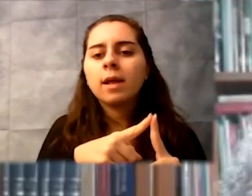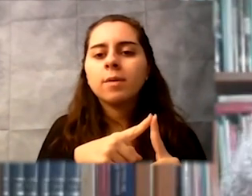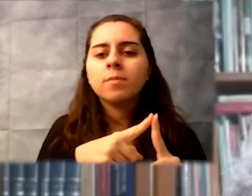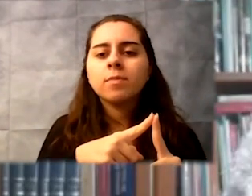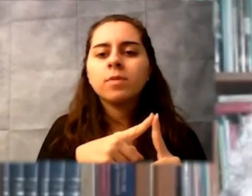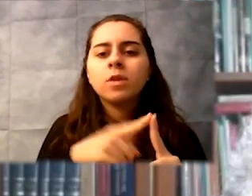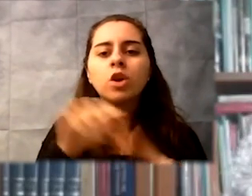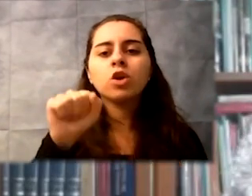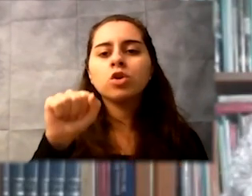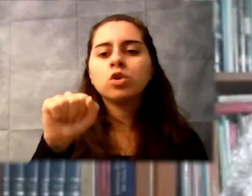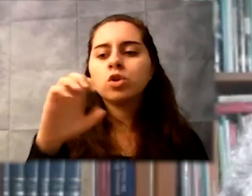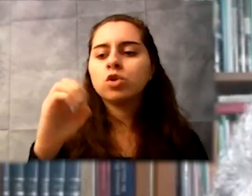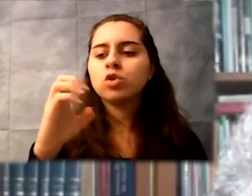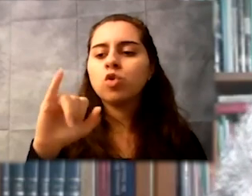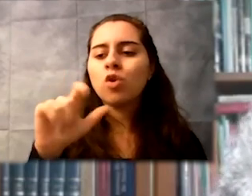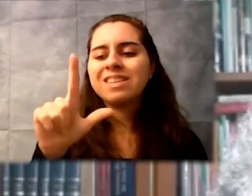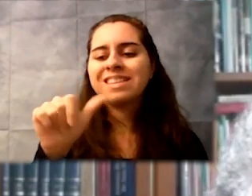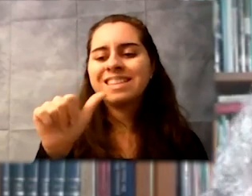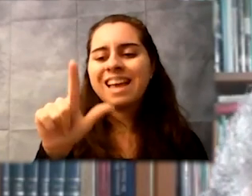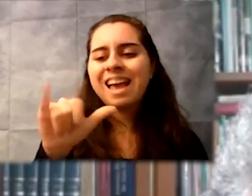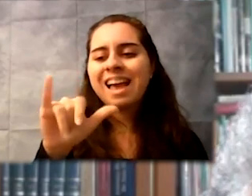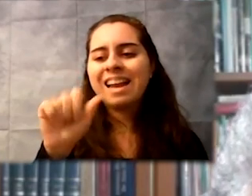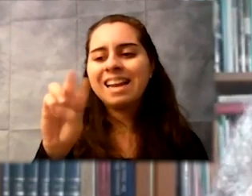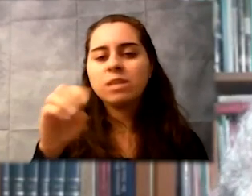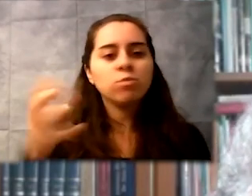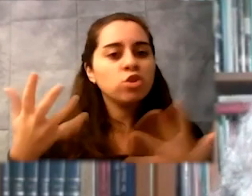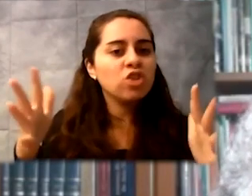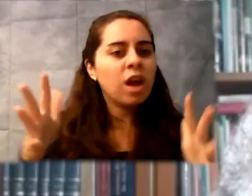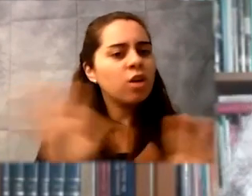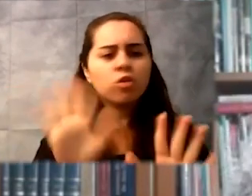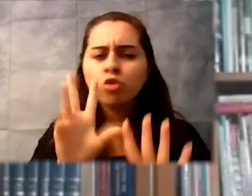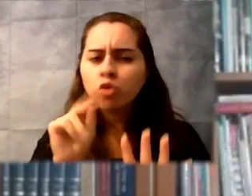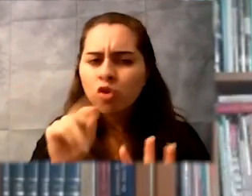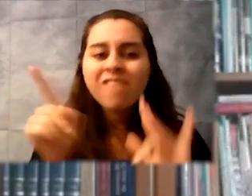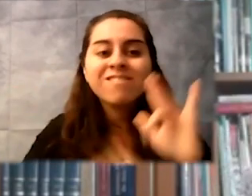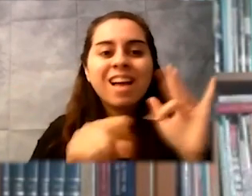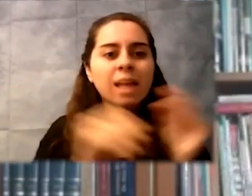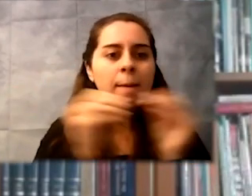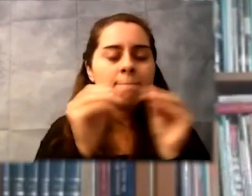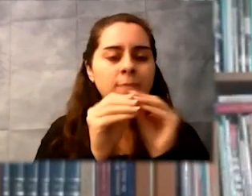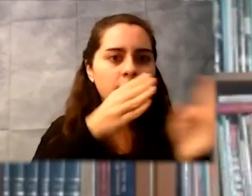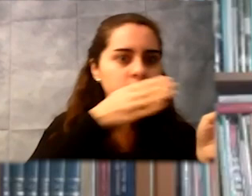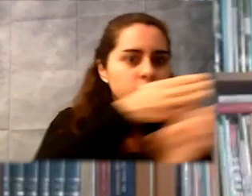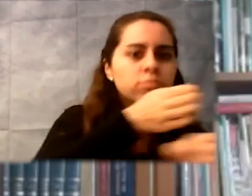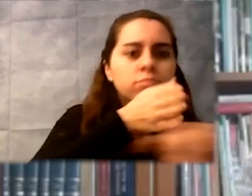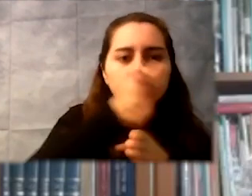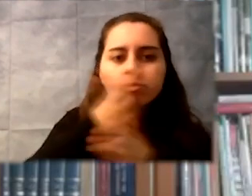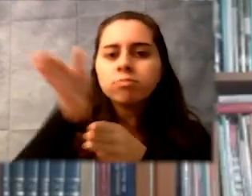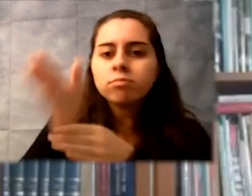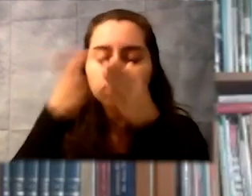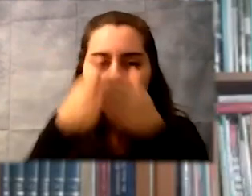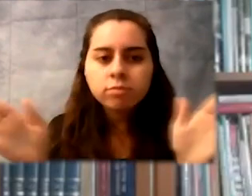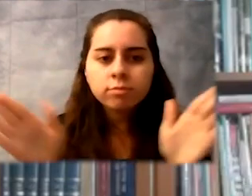el socialismo o algo por el estilo, sino una mirada bastante amplia donde cabían todas esas discusiones y se nos